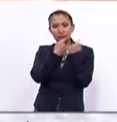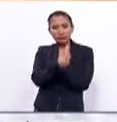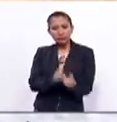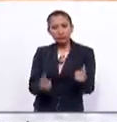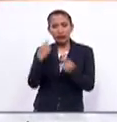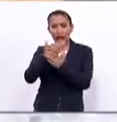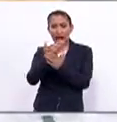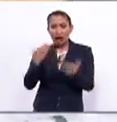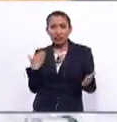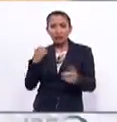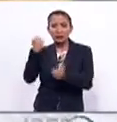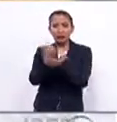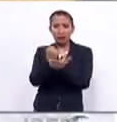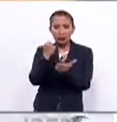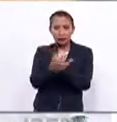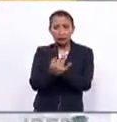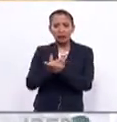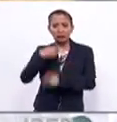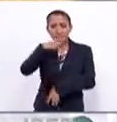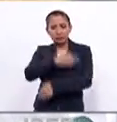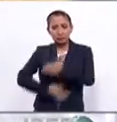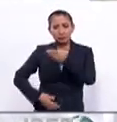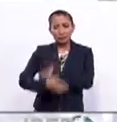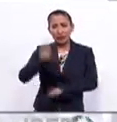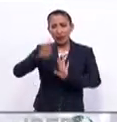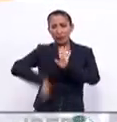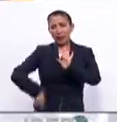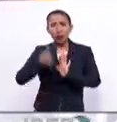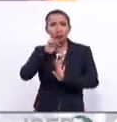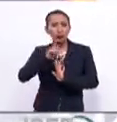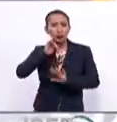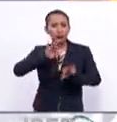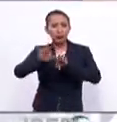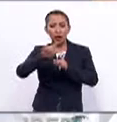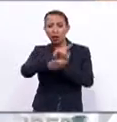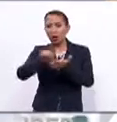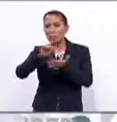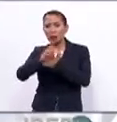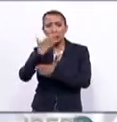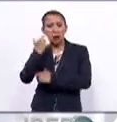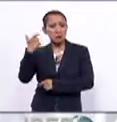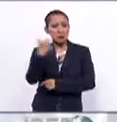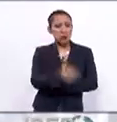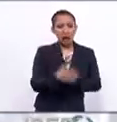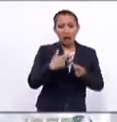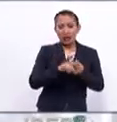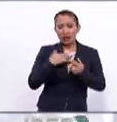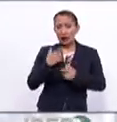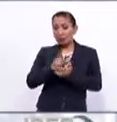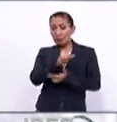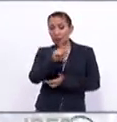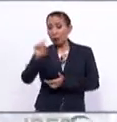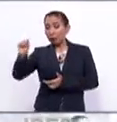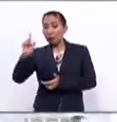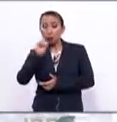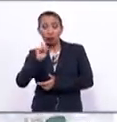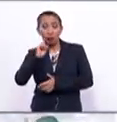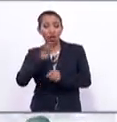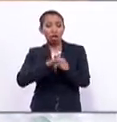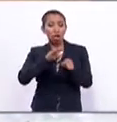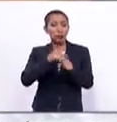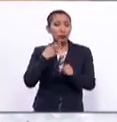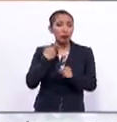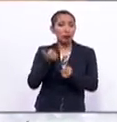infantil precoz y forzada, la mutilación genital, el trabajo doméstico no remunerado, la brecha salarial, acoso